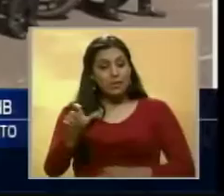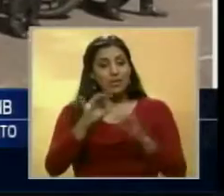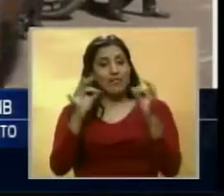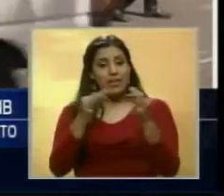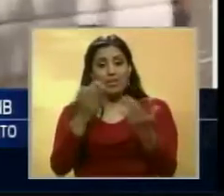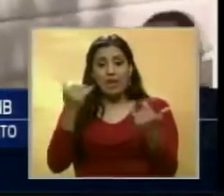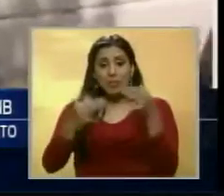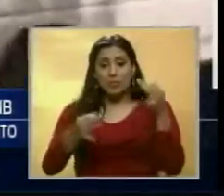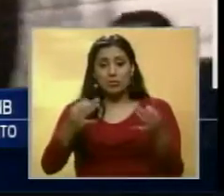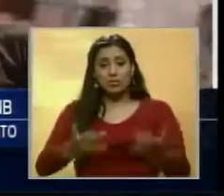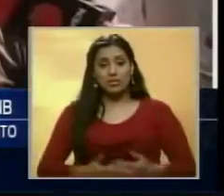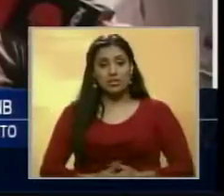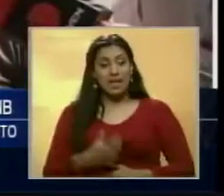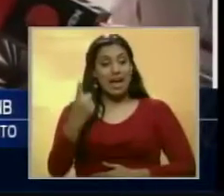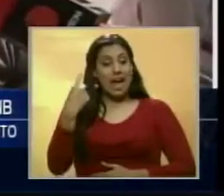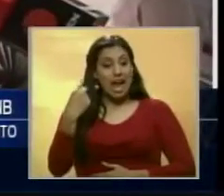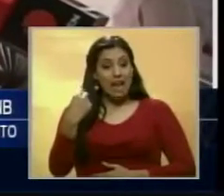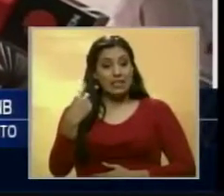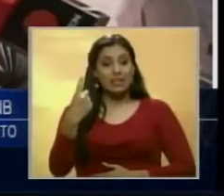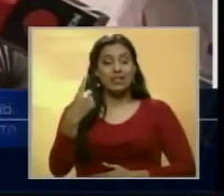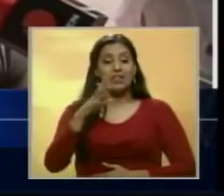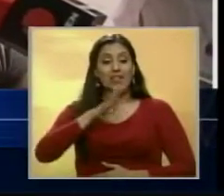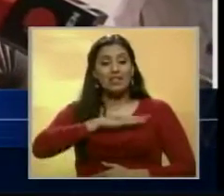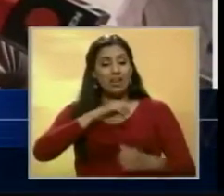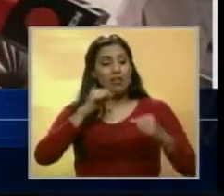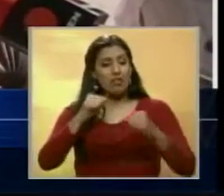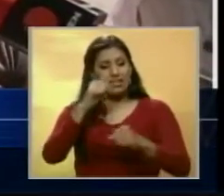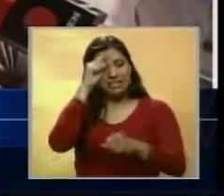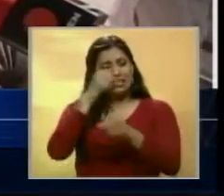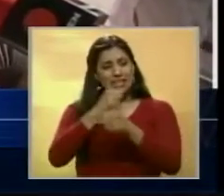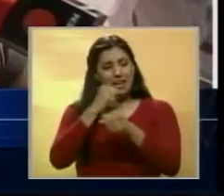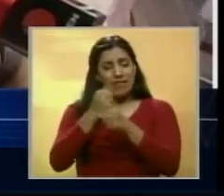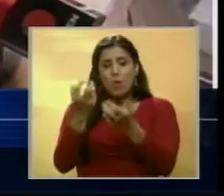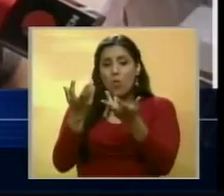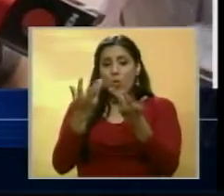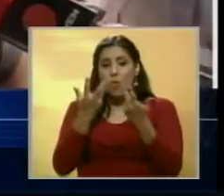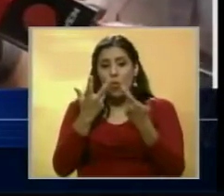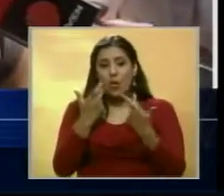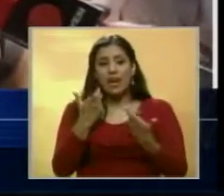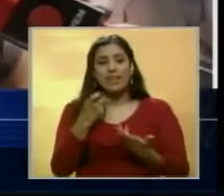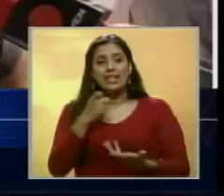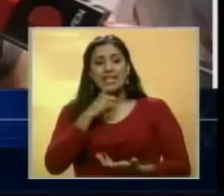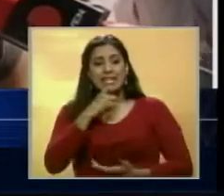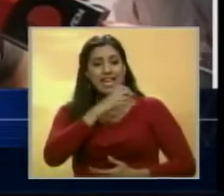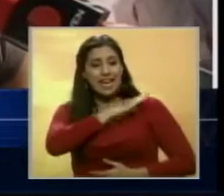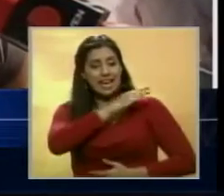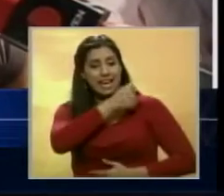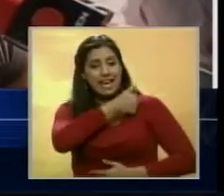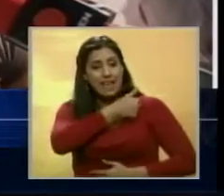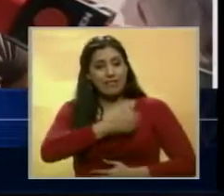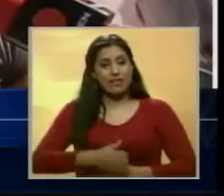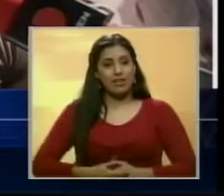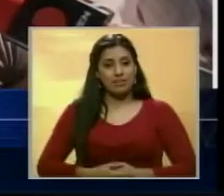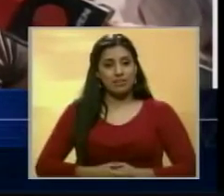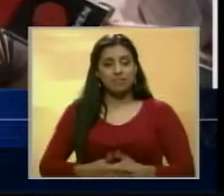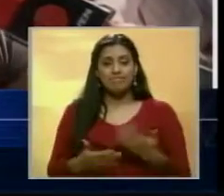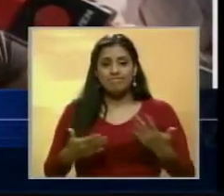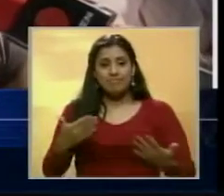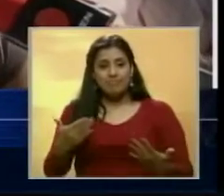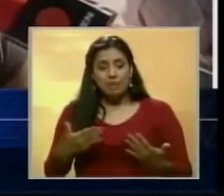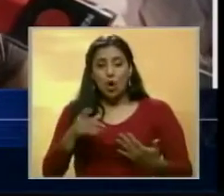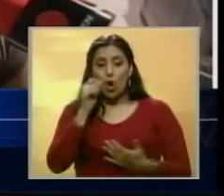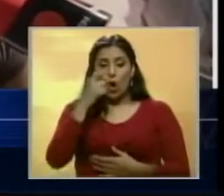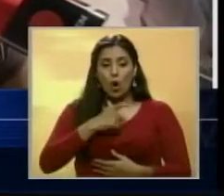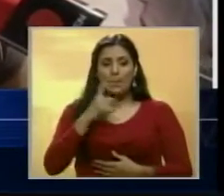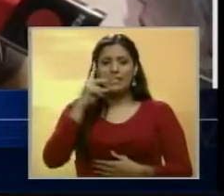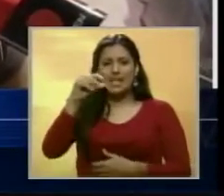exigen justicia. Ayer, porque hubo una jornada muy fuerte, que fue lo que me acaba de decir el jefe inmediato de él, él